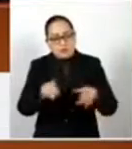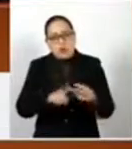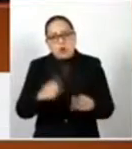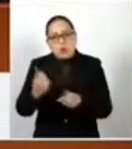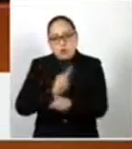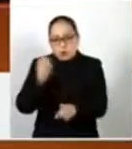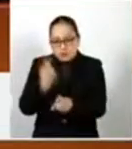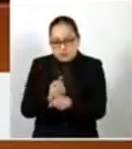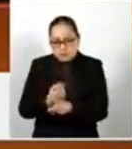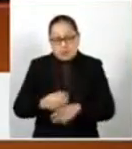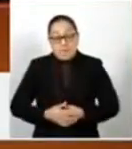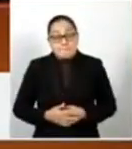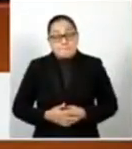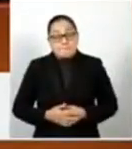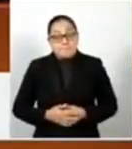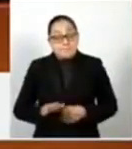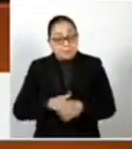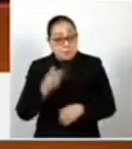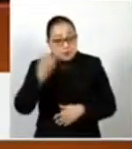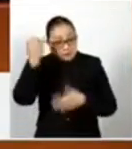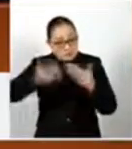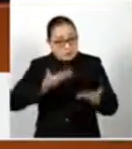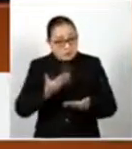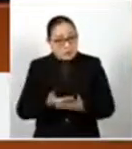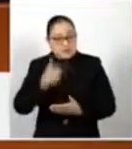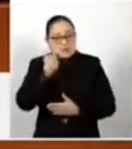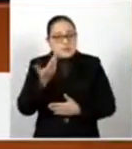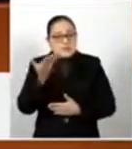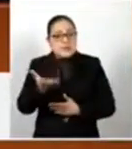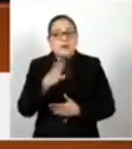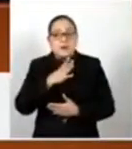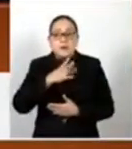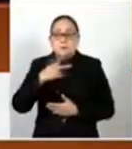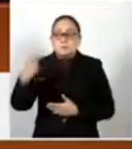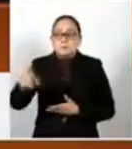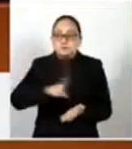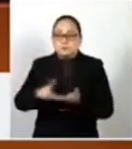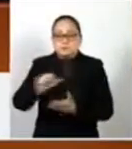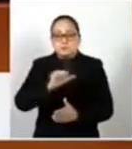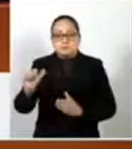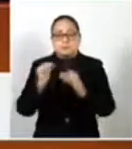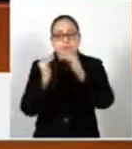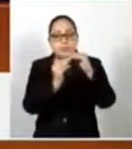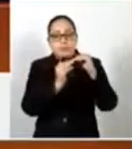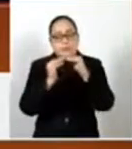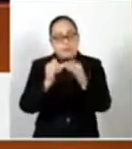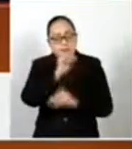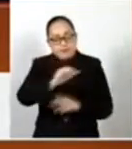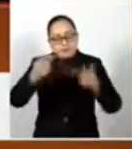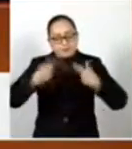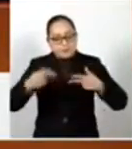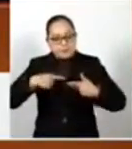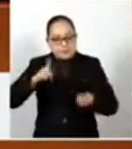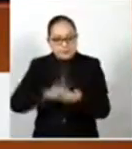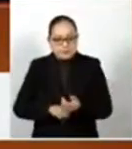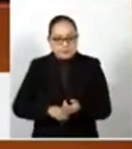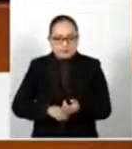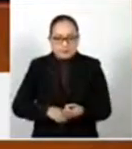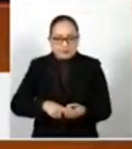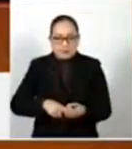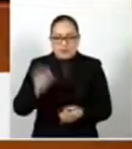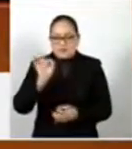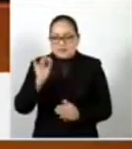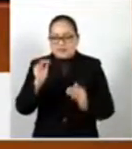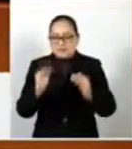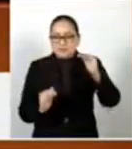sexual. Con esta iniciativa pretendemos hacer valer el derecho a la igualdad de las personas en situación de